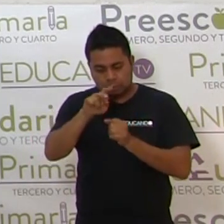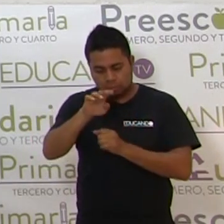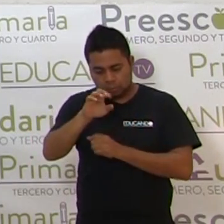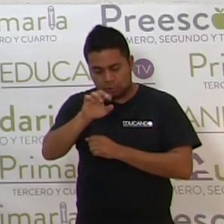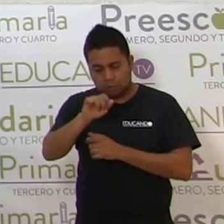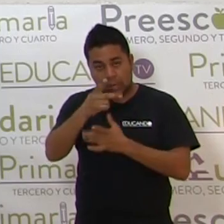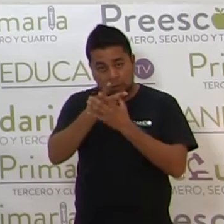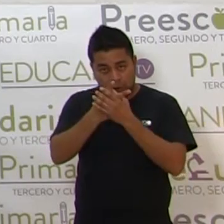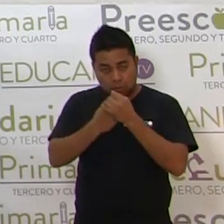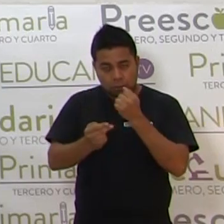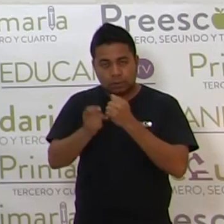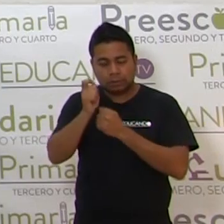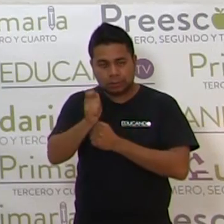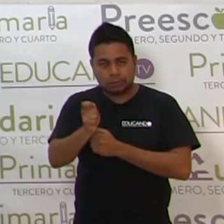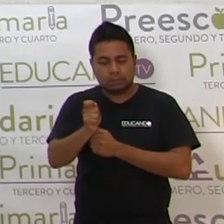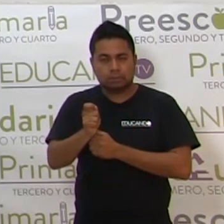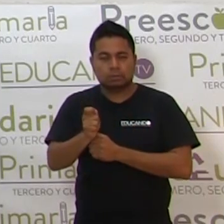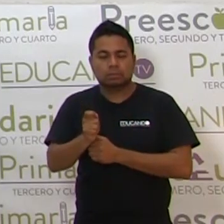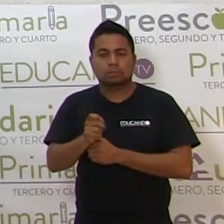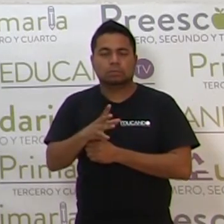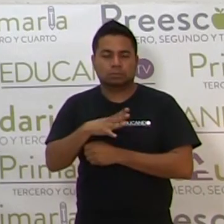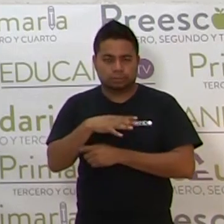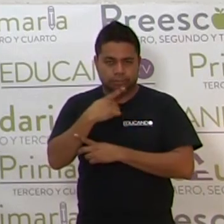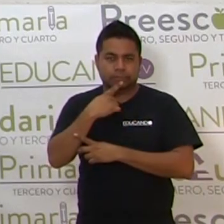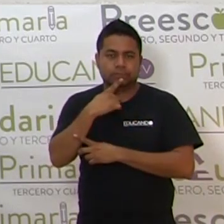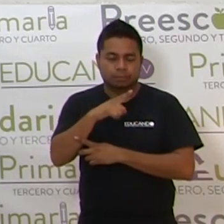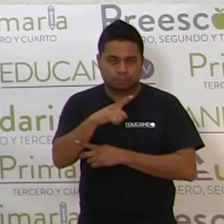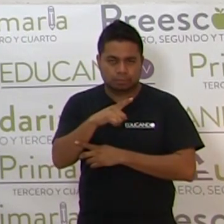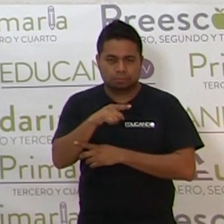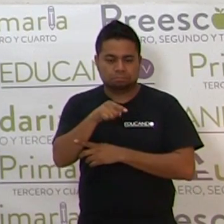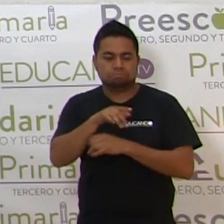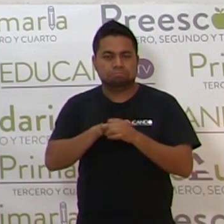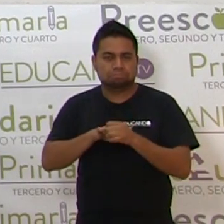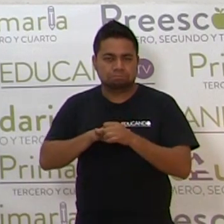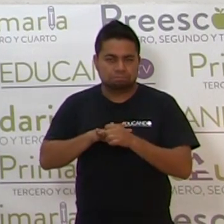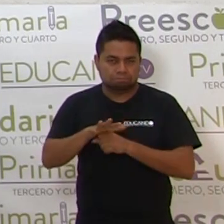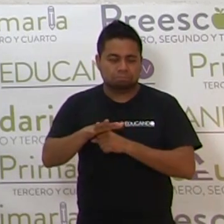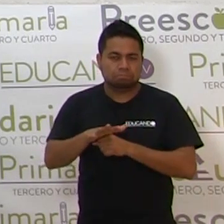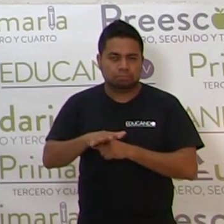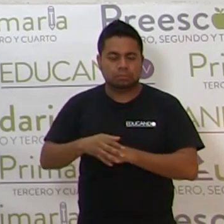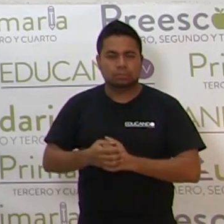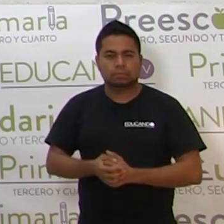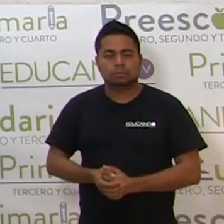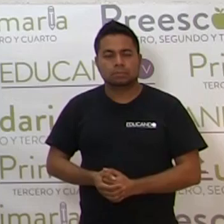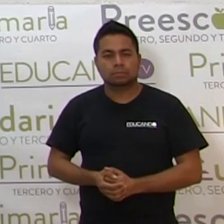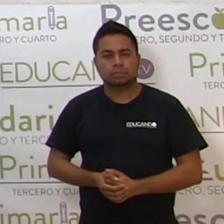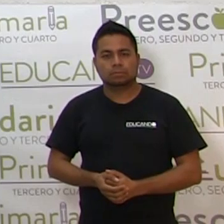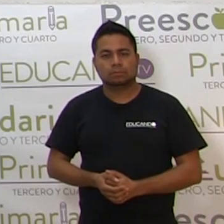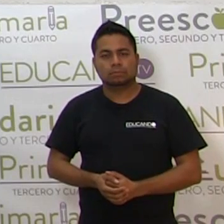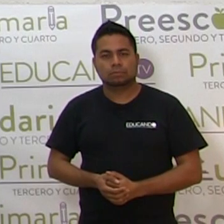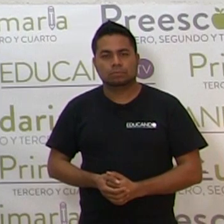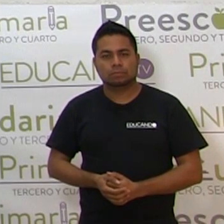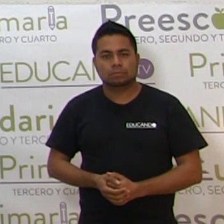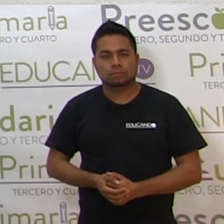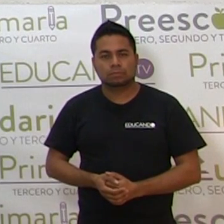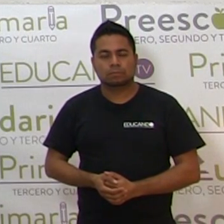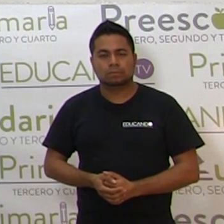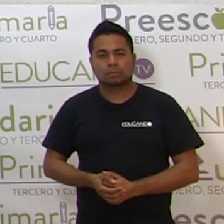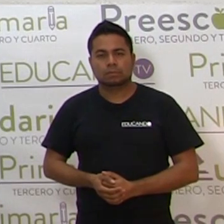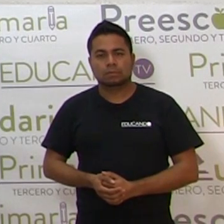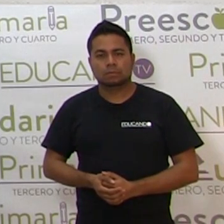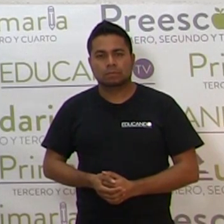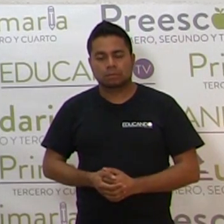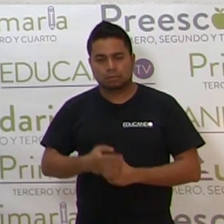se va a hacer lo que conocemos, o se va a realizar lo que conocemos como